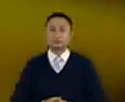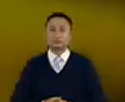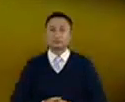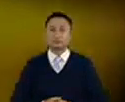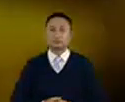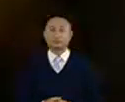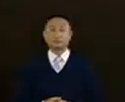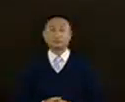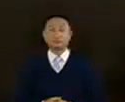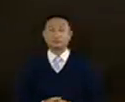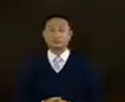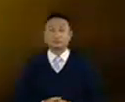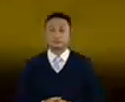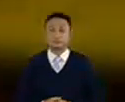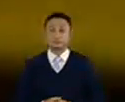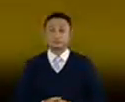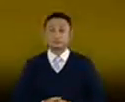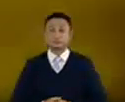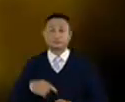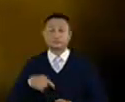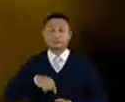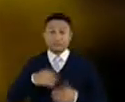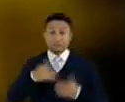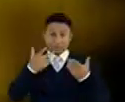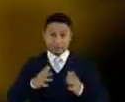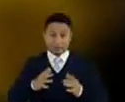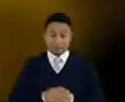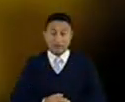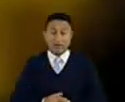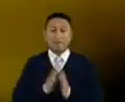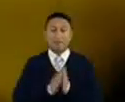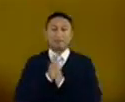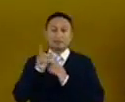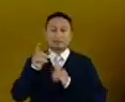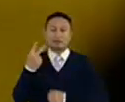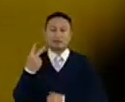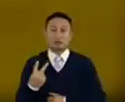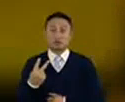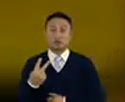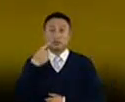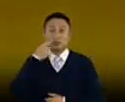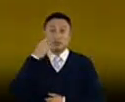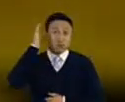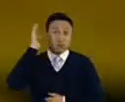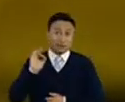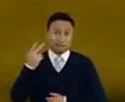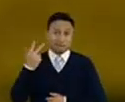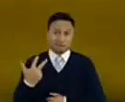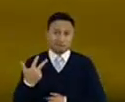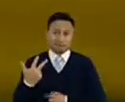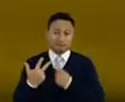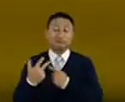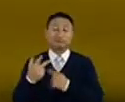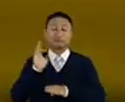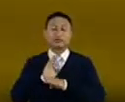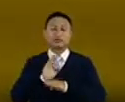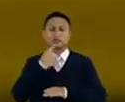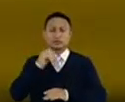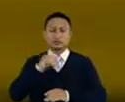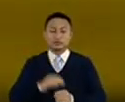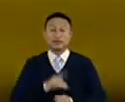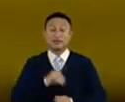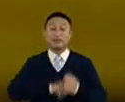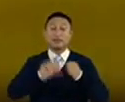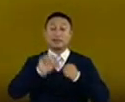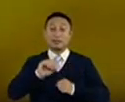Cuando estaban aparentemente por cerrar la jornada delictiva, la suerte abandonó a los dos hombres y una mujer. Uno de los testigos relató que a su hermano